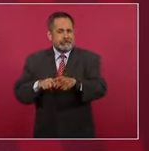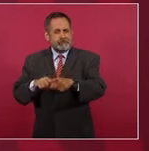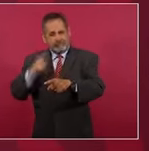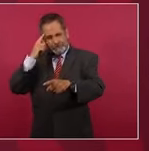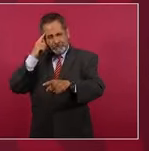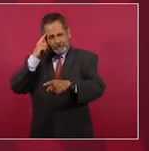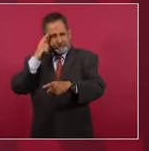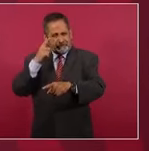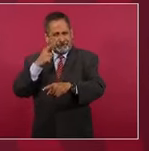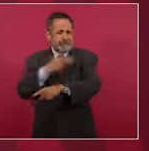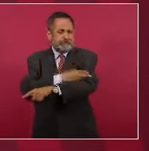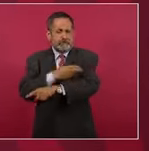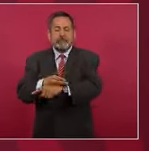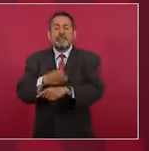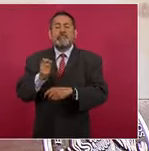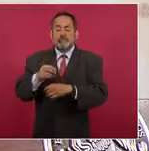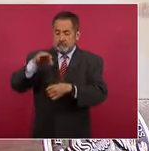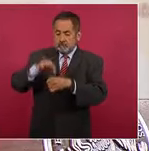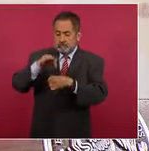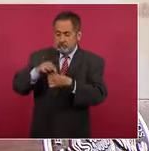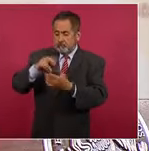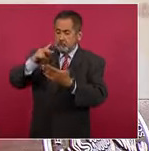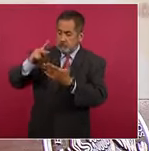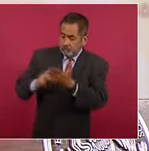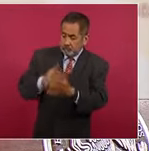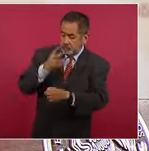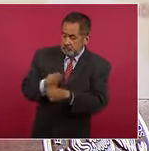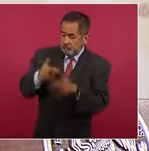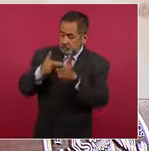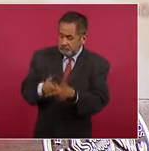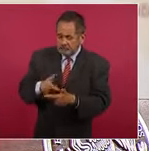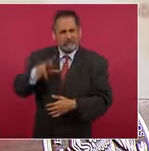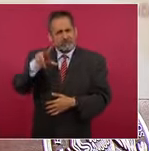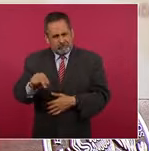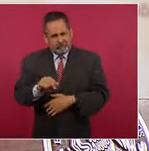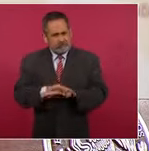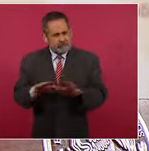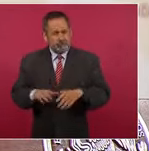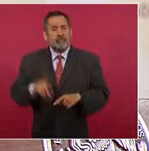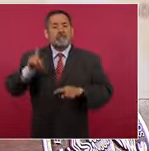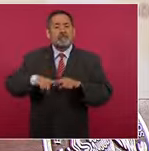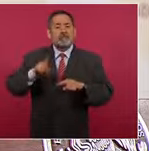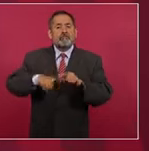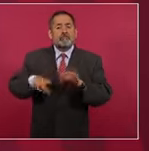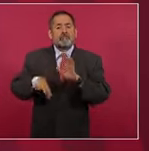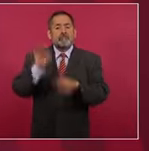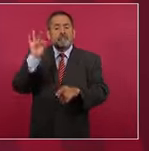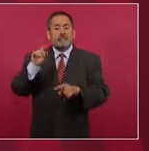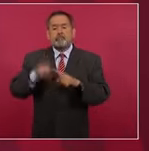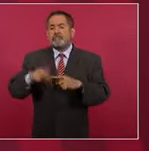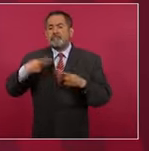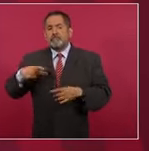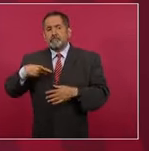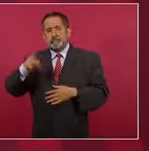el sufragio efectivo, que efectivamente el pueblo elija a sus autoridades,